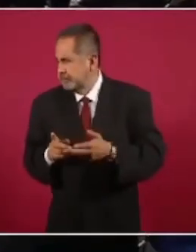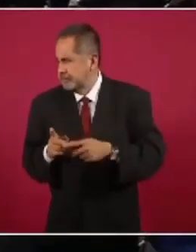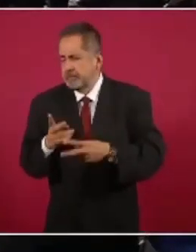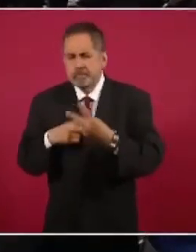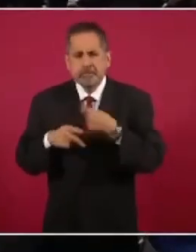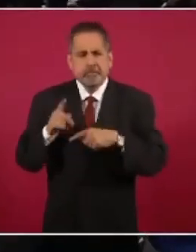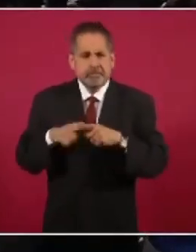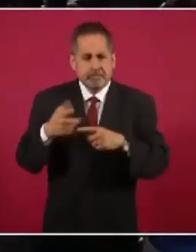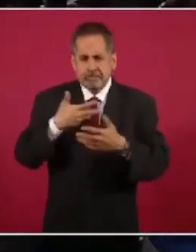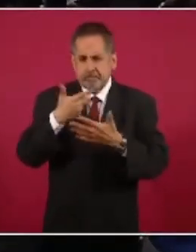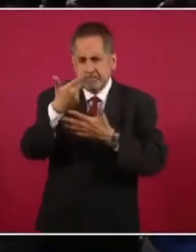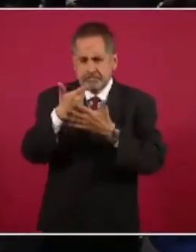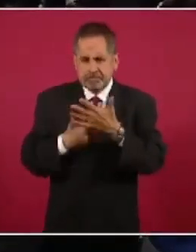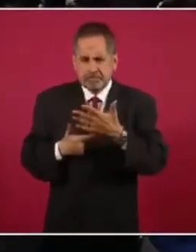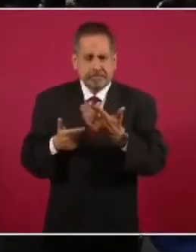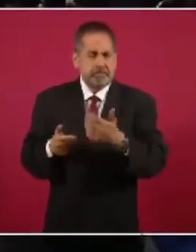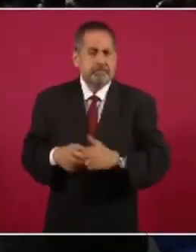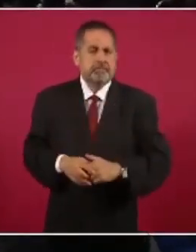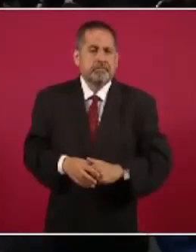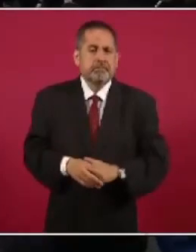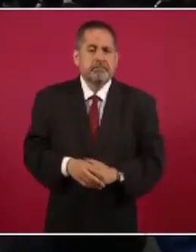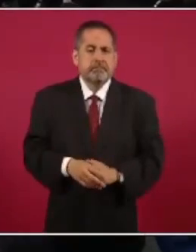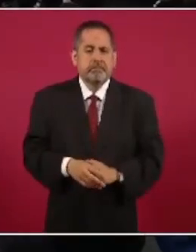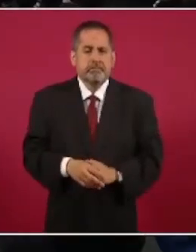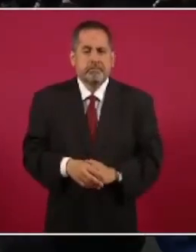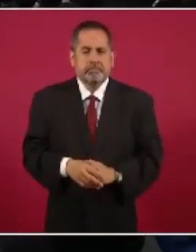pues no tienes la lista.